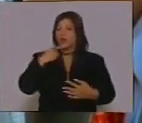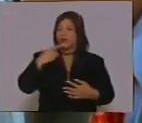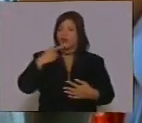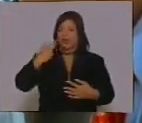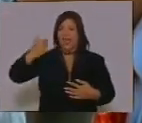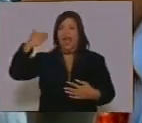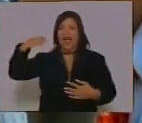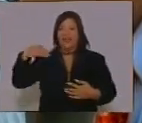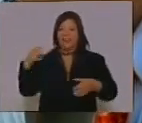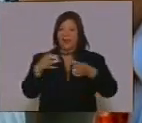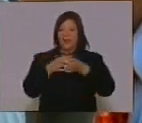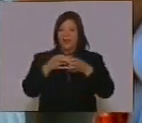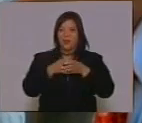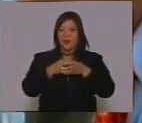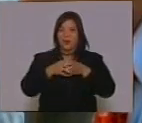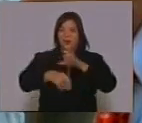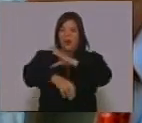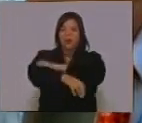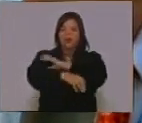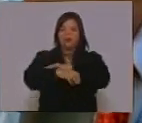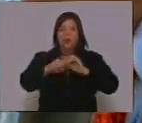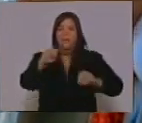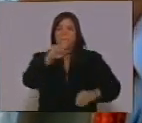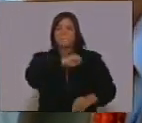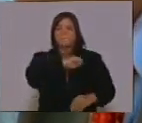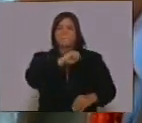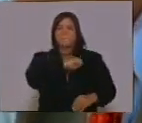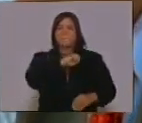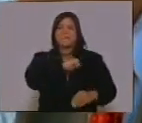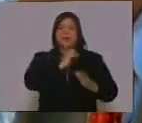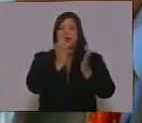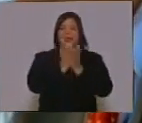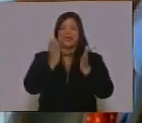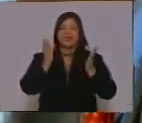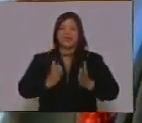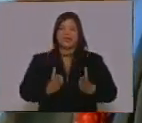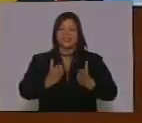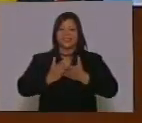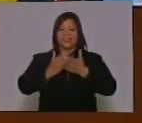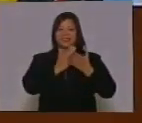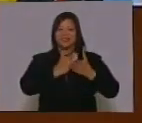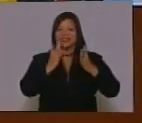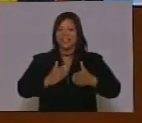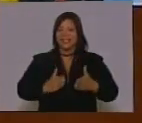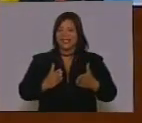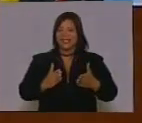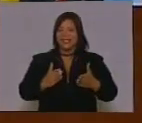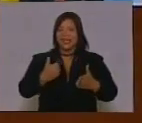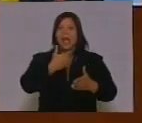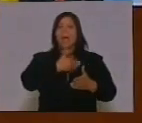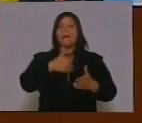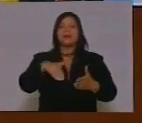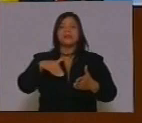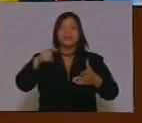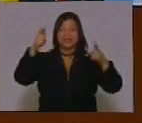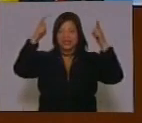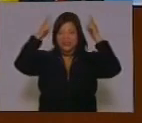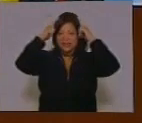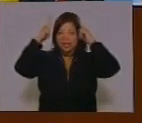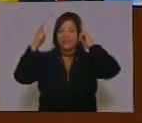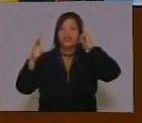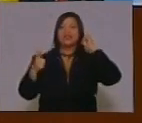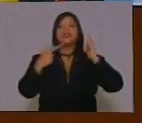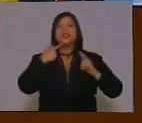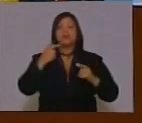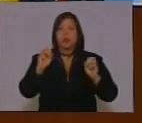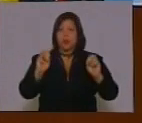Asamblea Nacional por tenerle miedo a los estudiantes nuestros, que el presidente Hugo Chávez dio